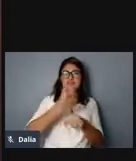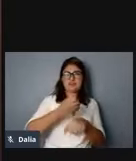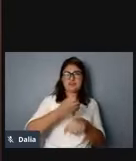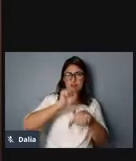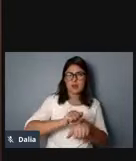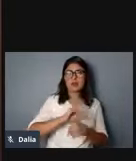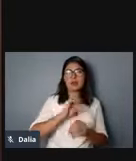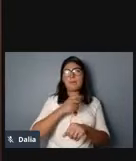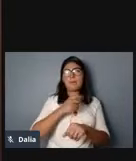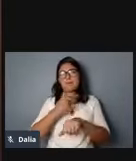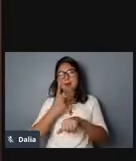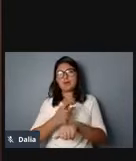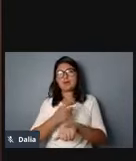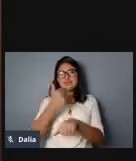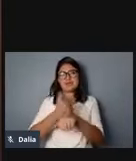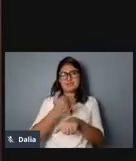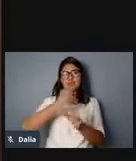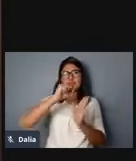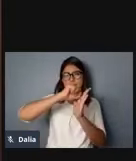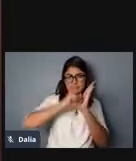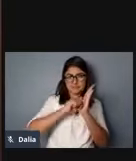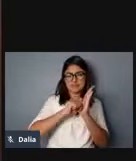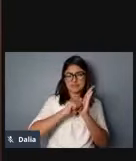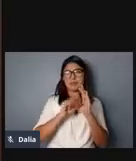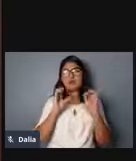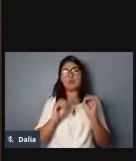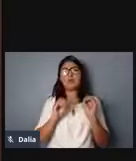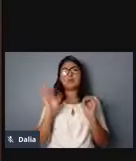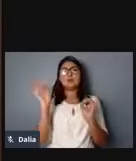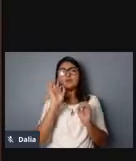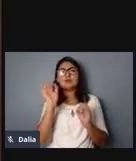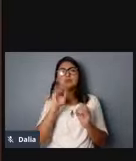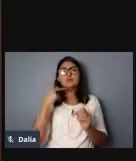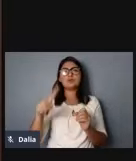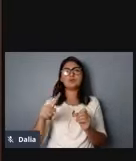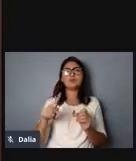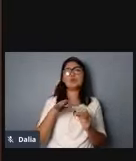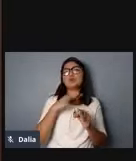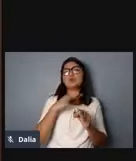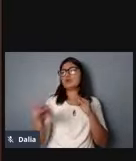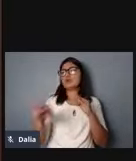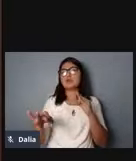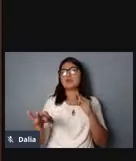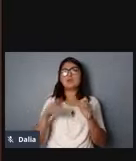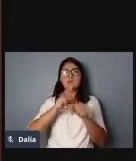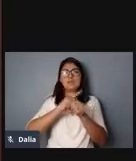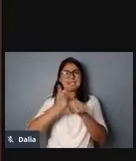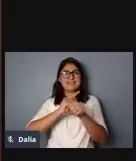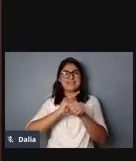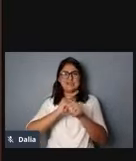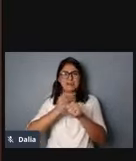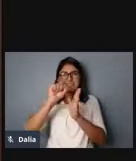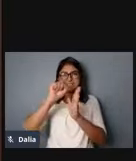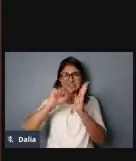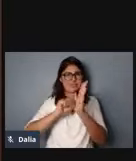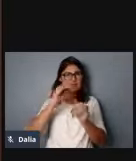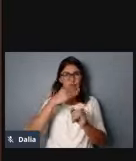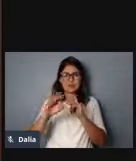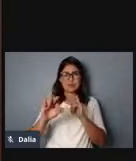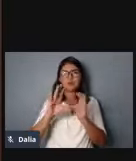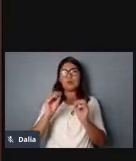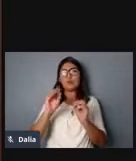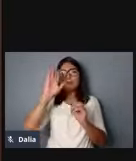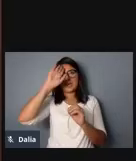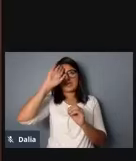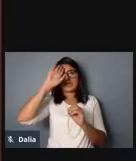y el último grado de estudios a nivel licenciatura y posgrados, ¿qué está sucediendo